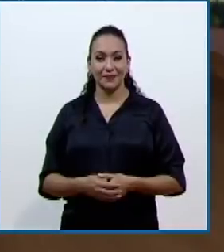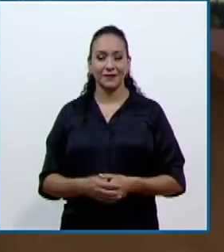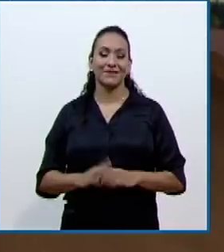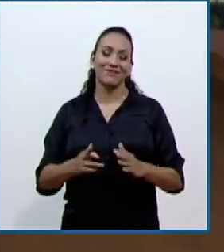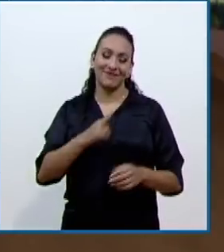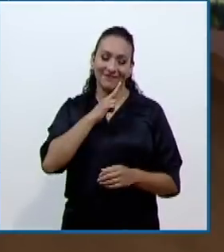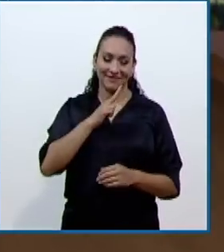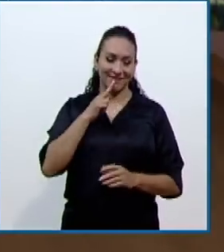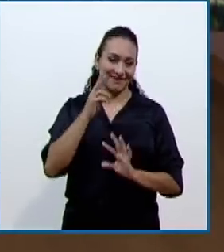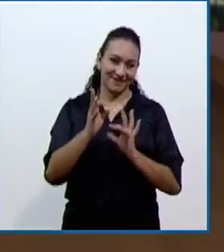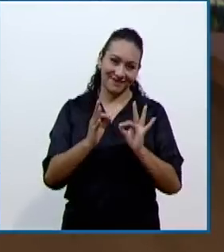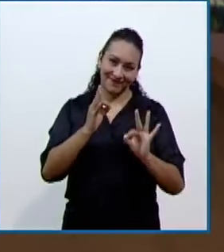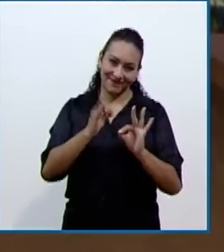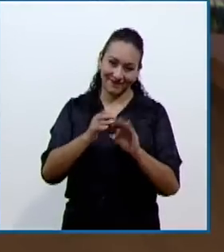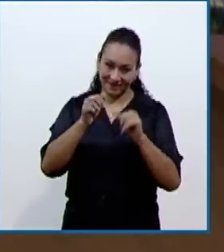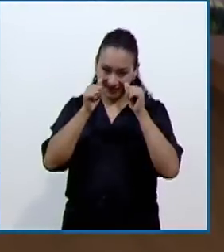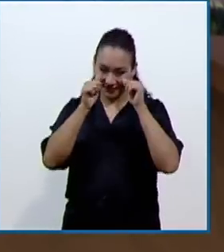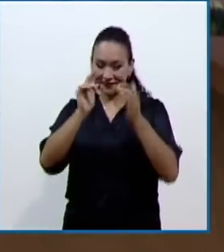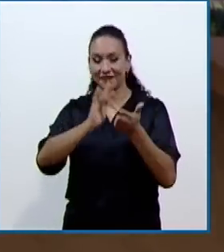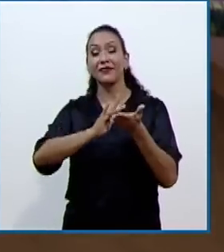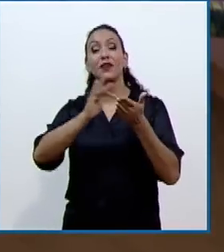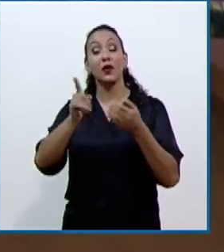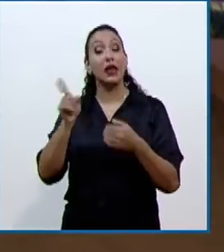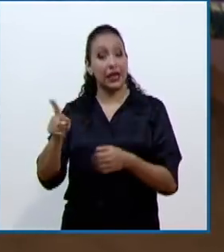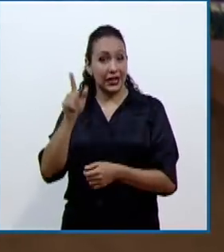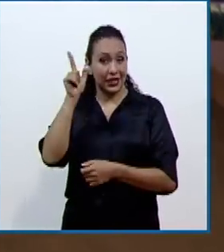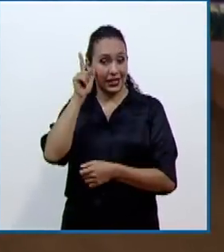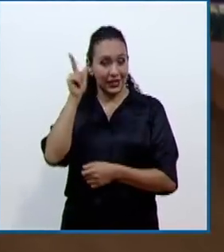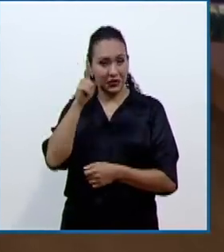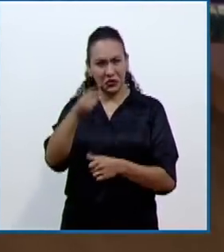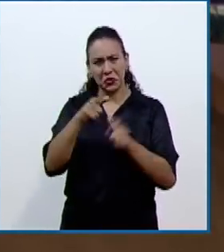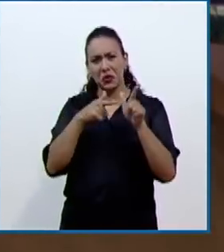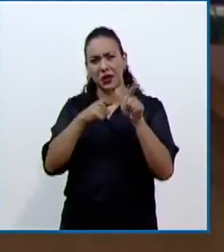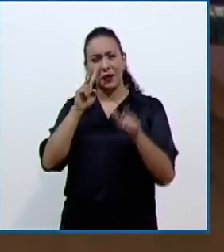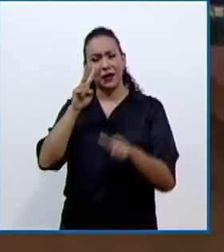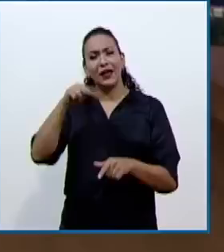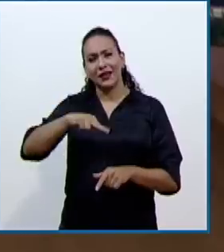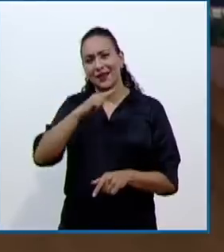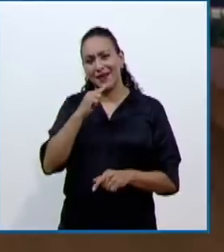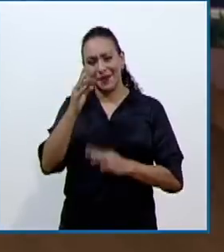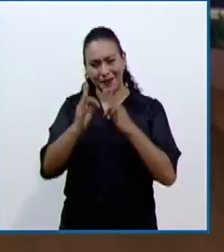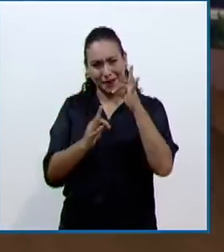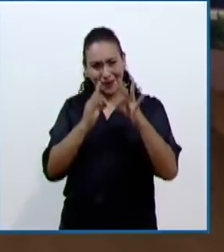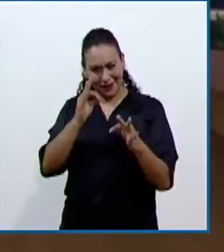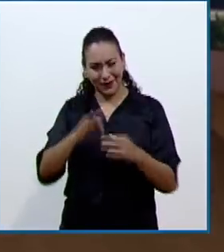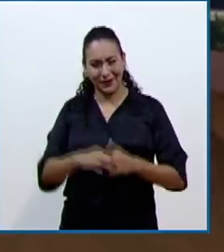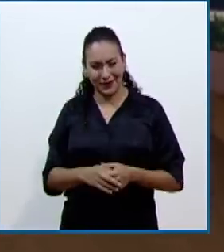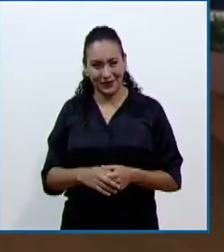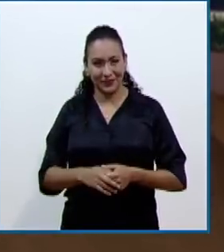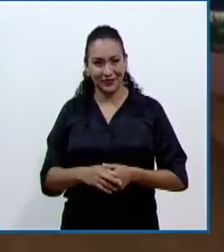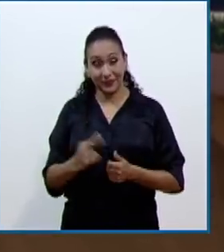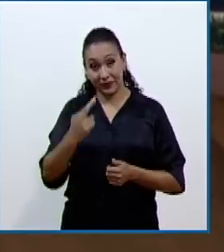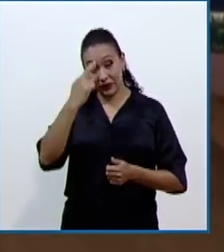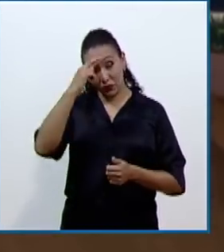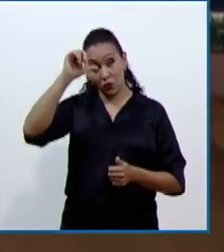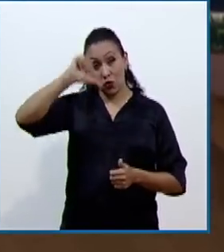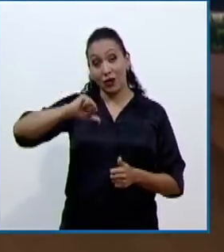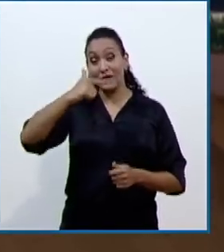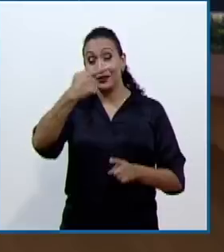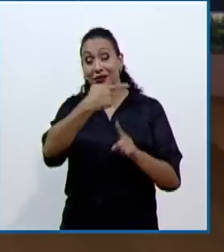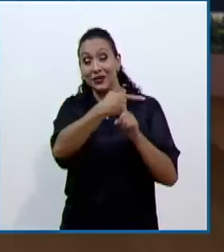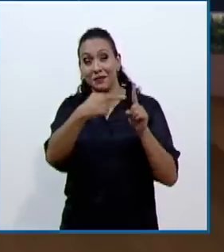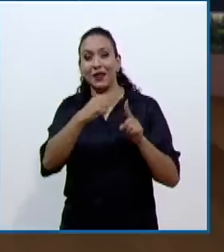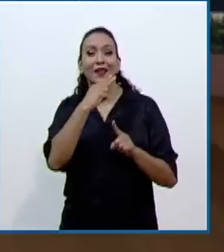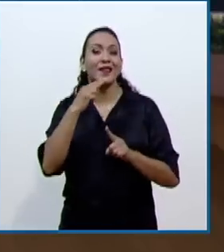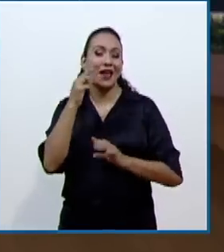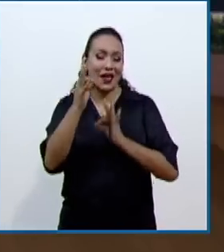Así concluimos esta emisión. Soy Laura Murillo y lo invito a mantenerse en la señal del canal del Poder Judicial de la Federación. Siga a las 19:30 horas